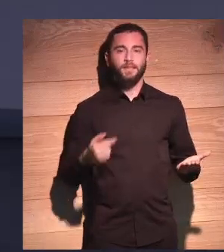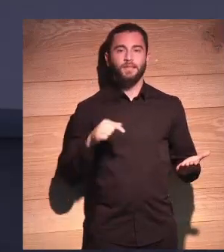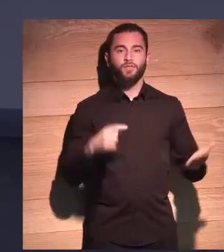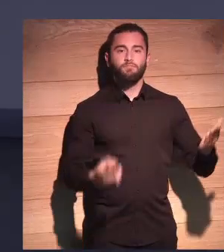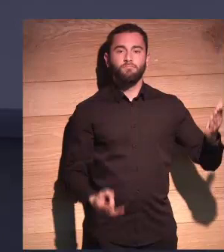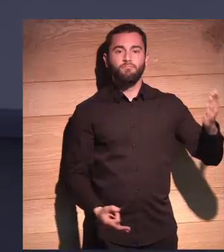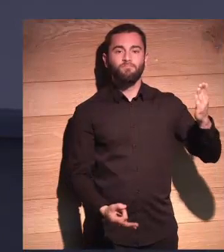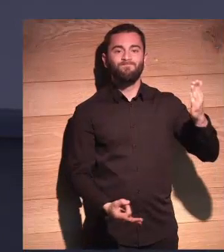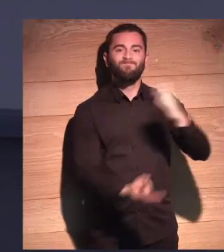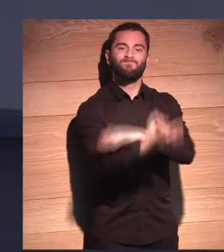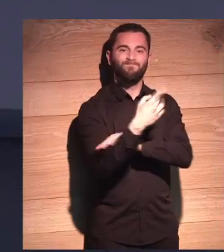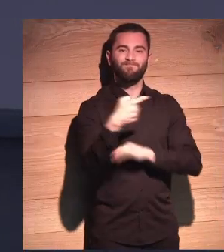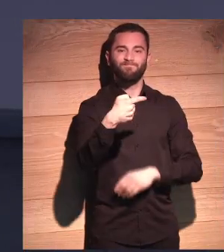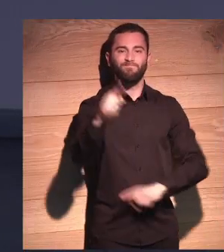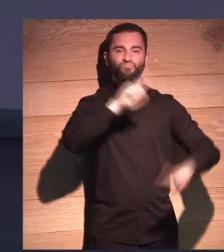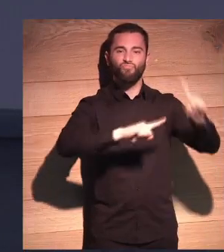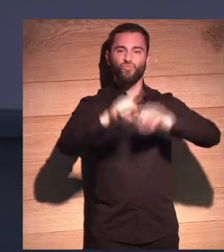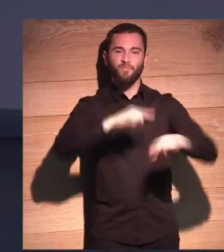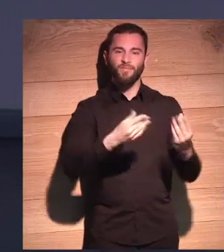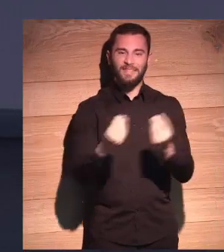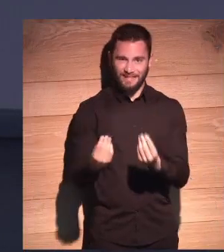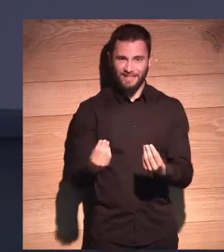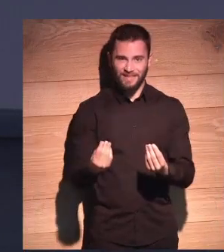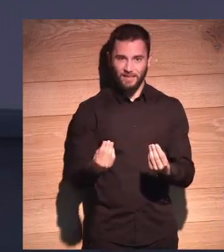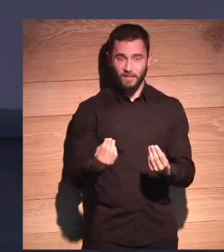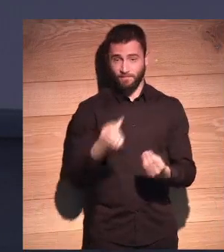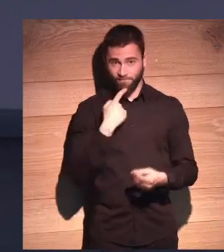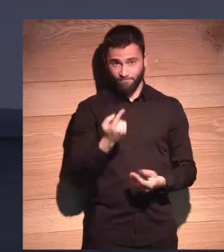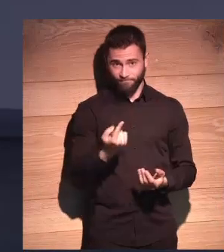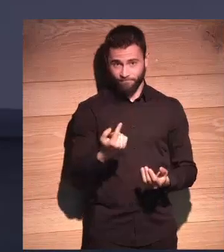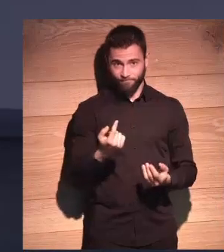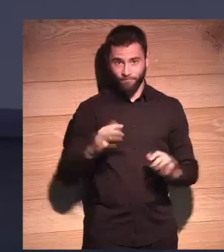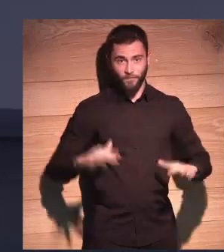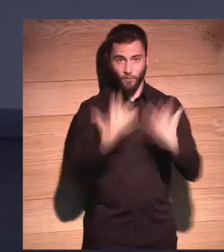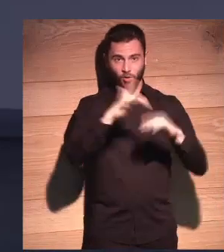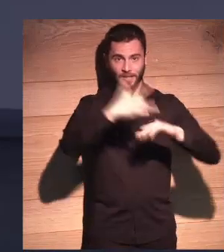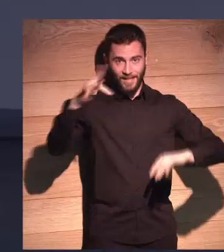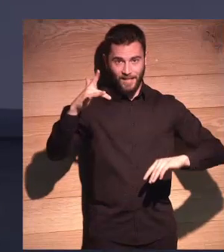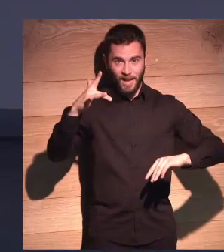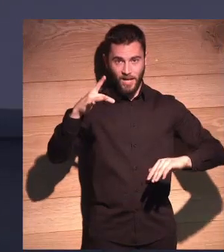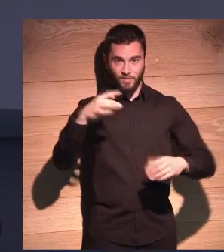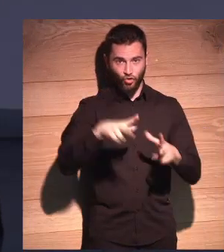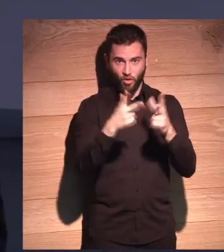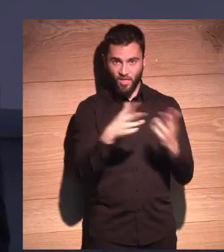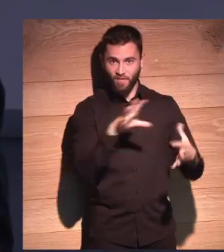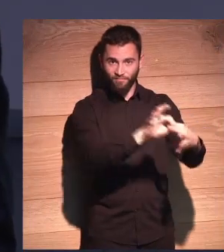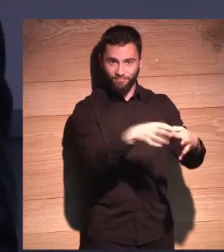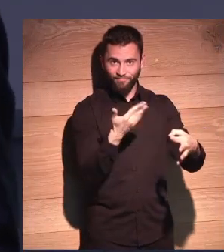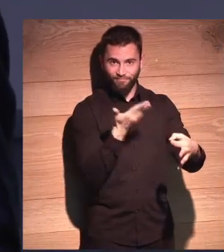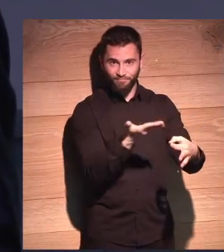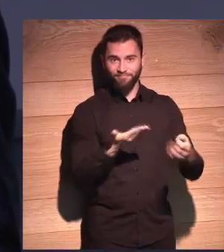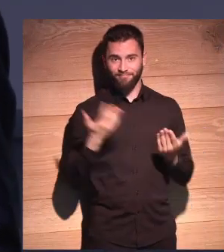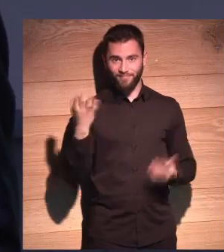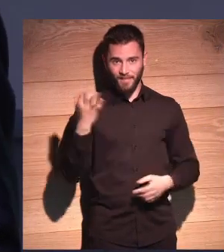crea bastantes problemas. Ya os he dicho que la revolución digital tiene que estar al servicio de la sociedad